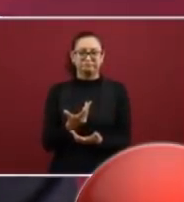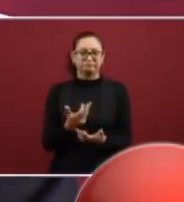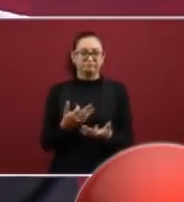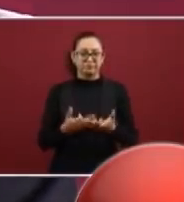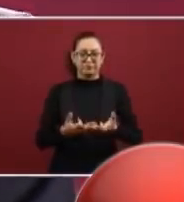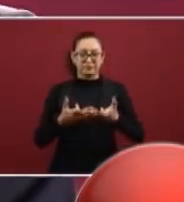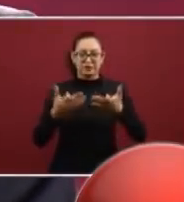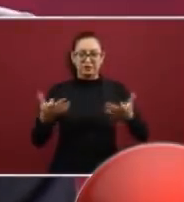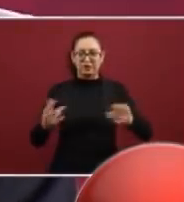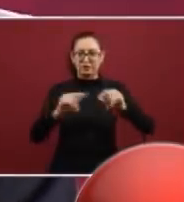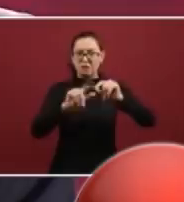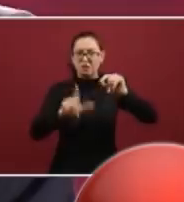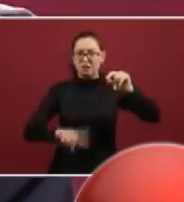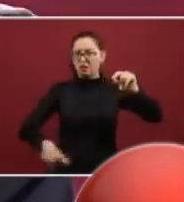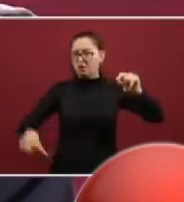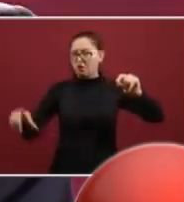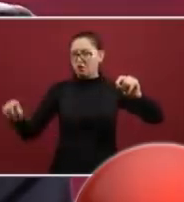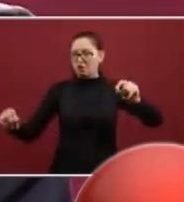fosas